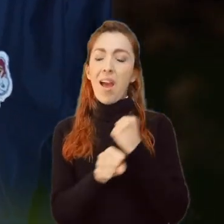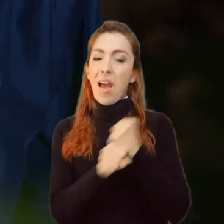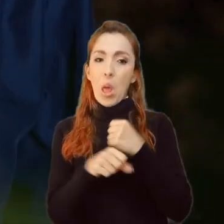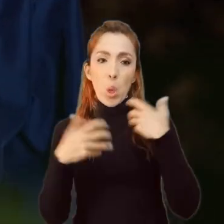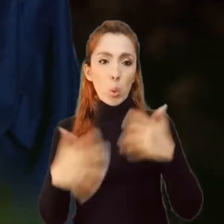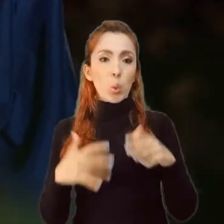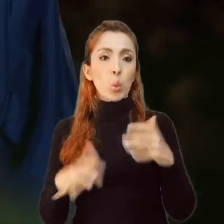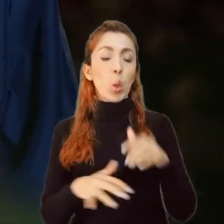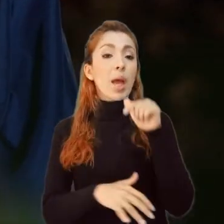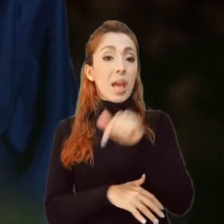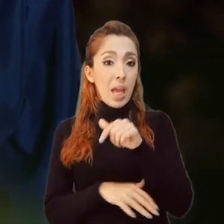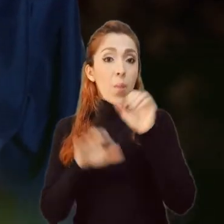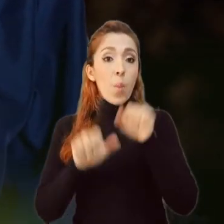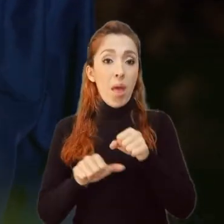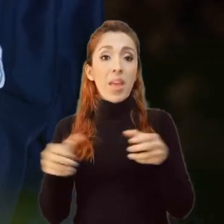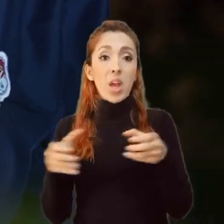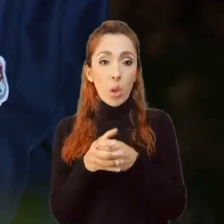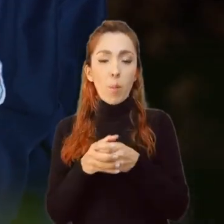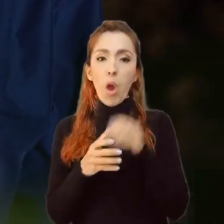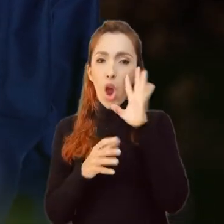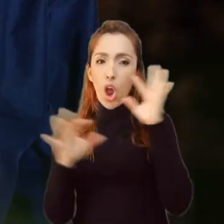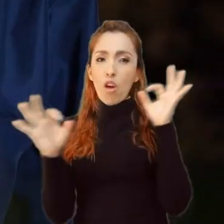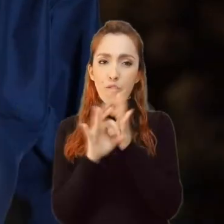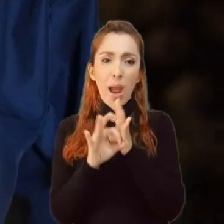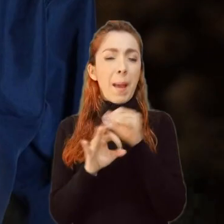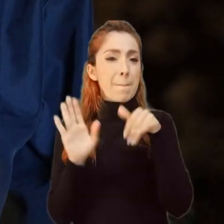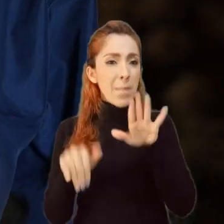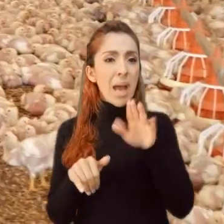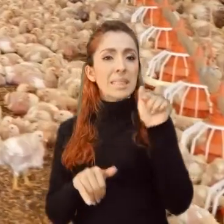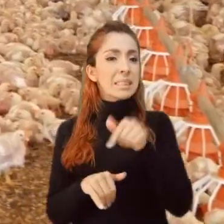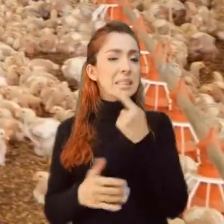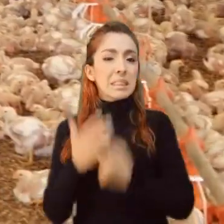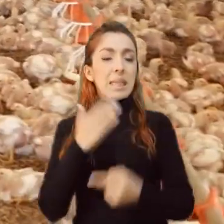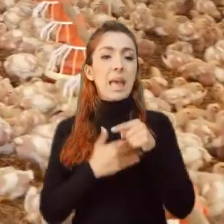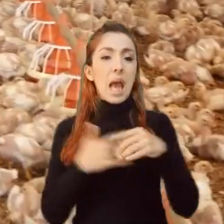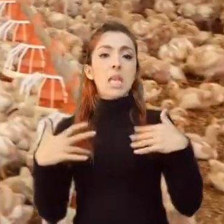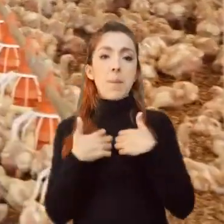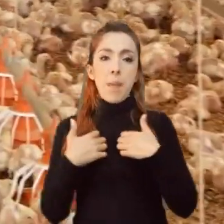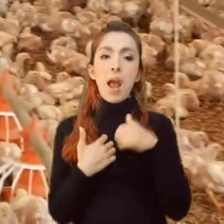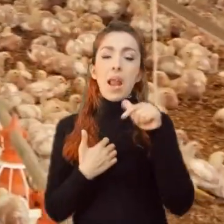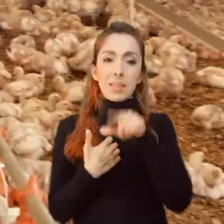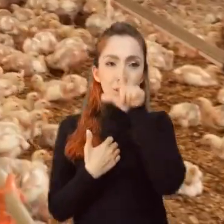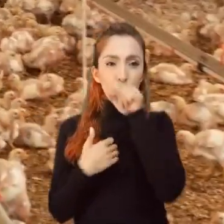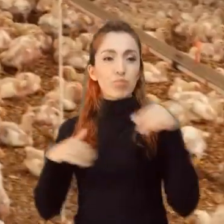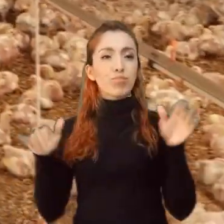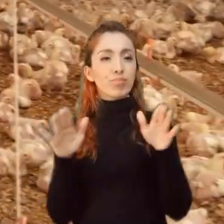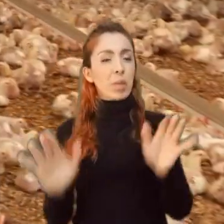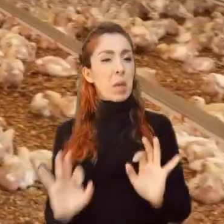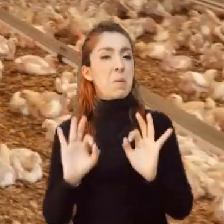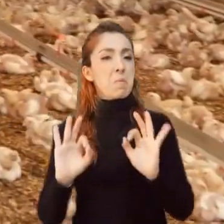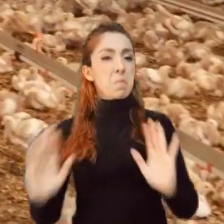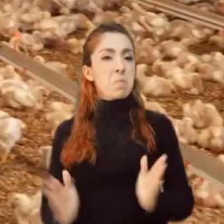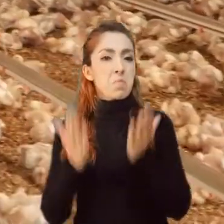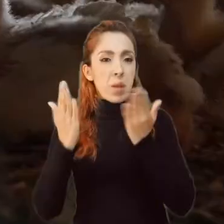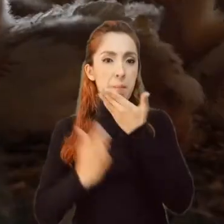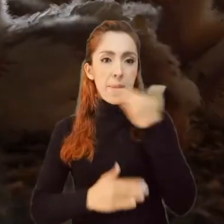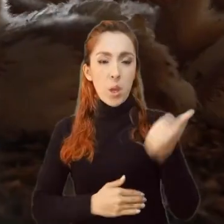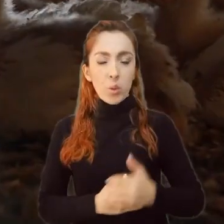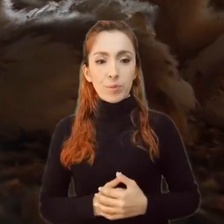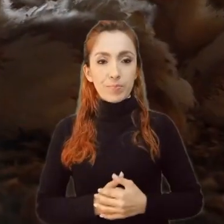trabajado arduamente para que la compañía se enfatice y se enfoque más en que las aves tengan un mejor bienestar